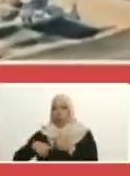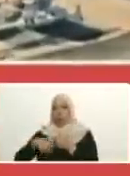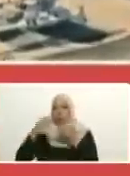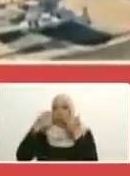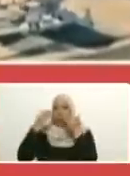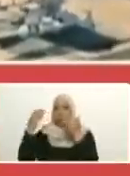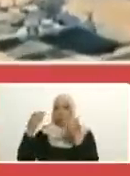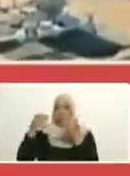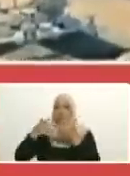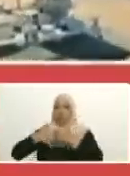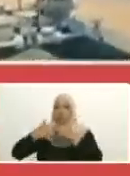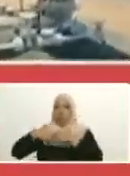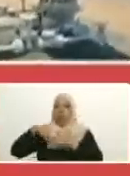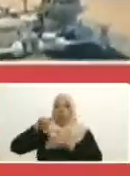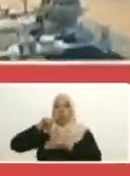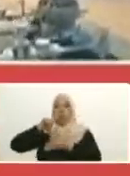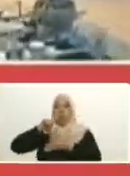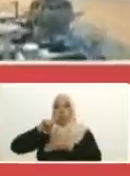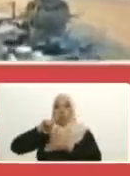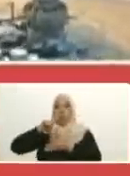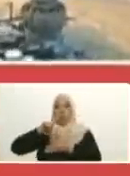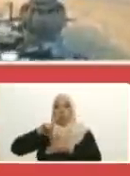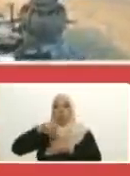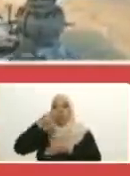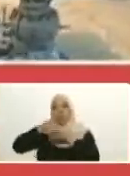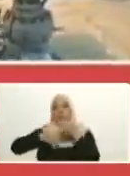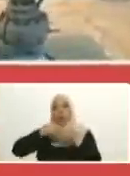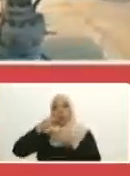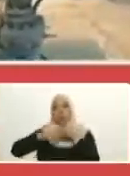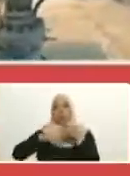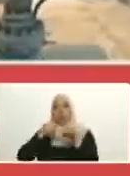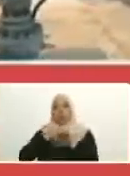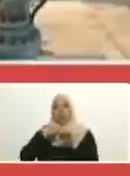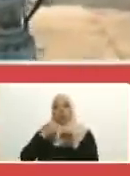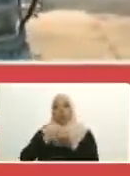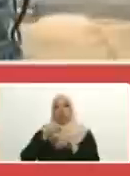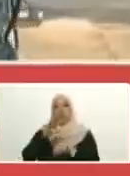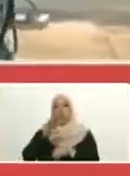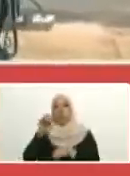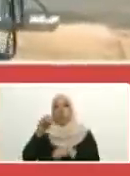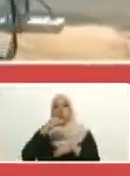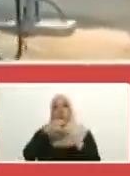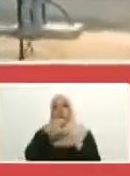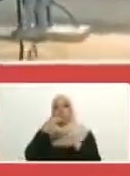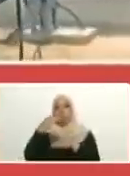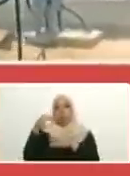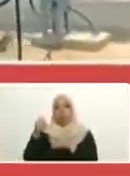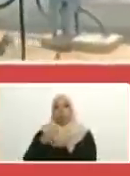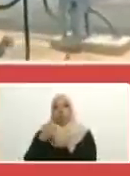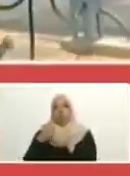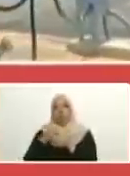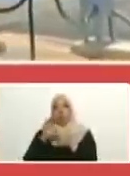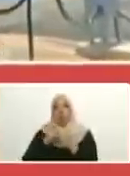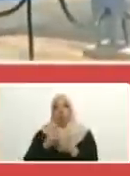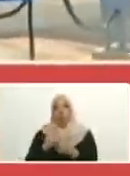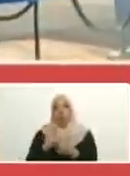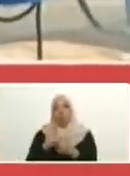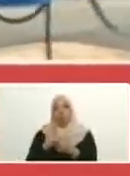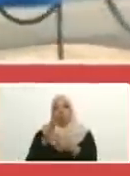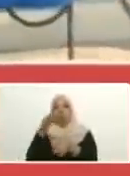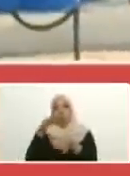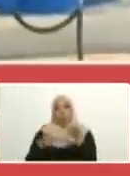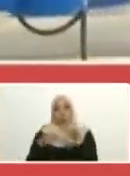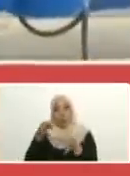la macoya más grande de Latinoamérica, como usted bien lo ha dicho. Una macoya que consta de 50 pozos, 50 pozos que hemos estado